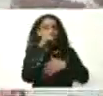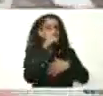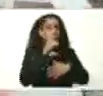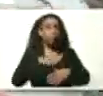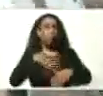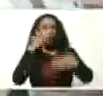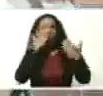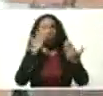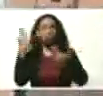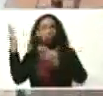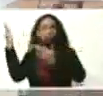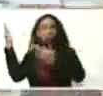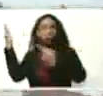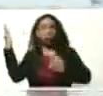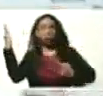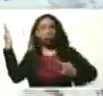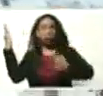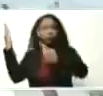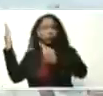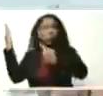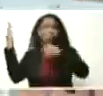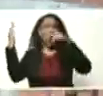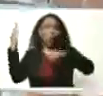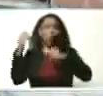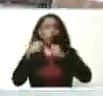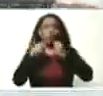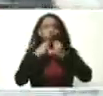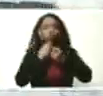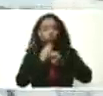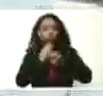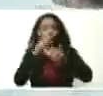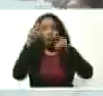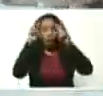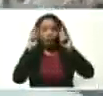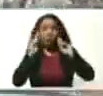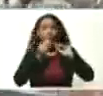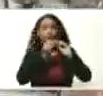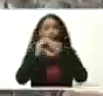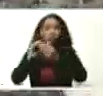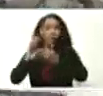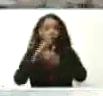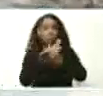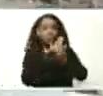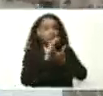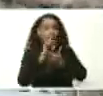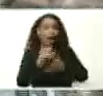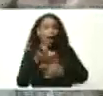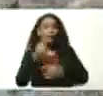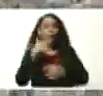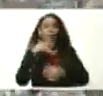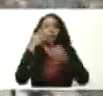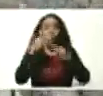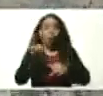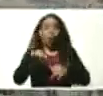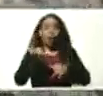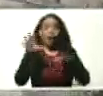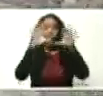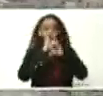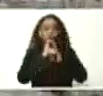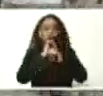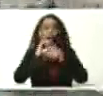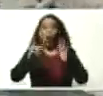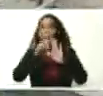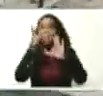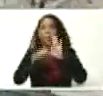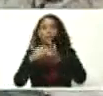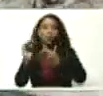pueden captar, hoy está despejándose de forma muy importante, ya para la noche estará completamente despejada y